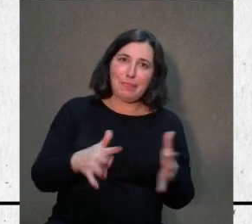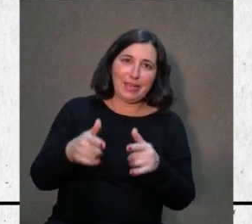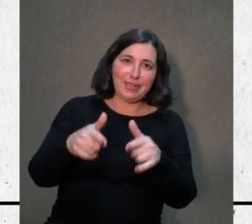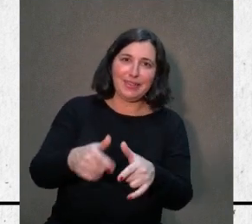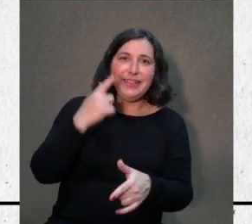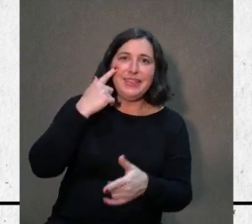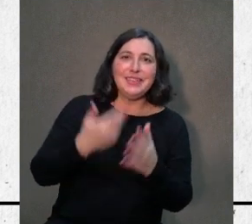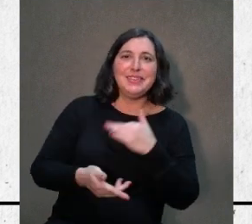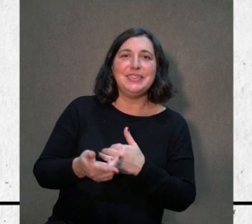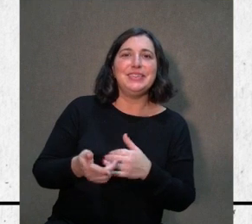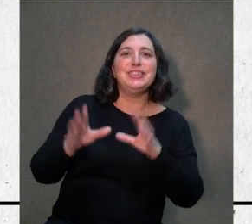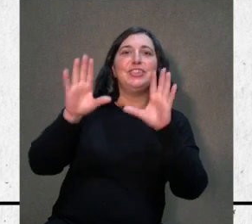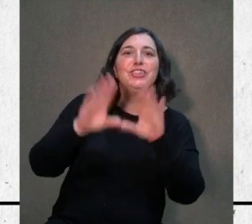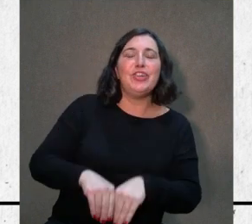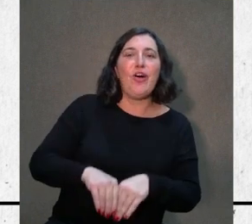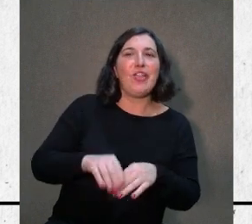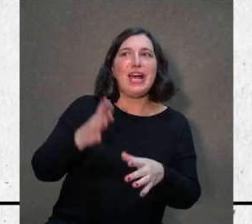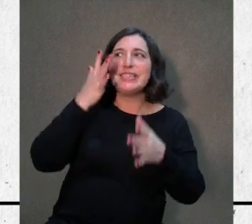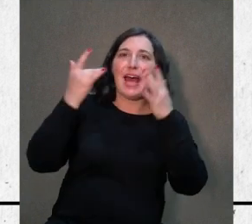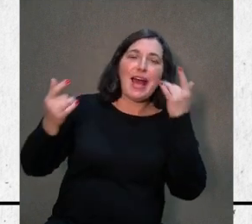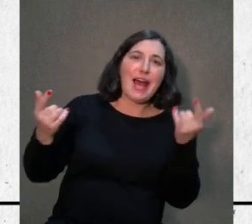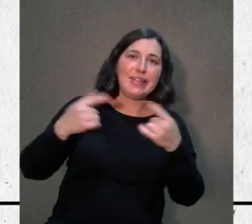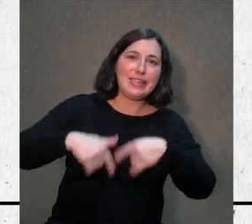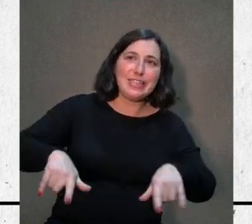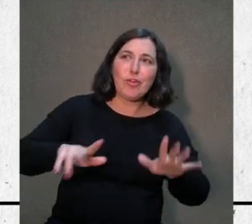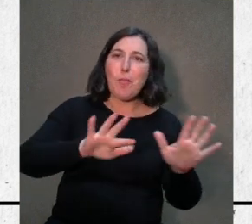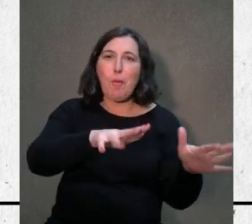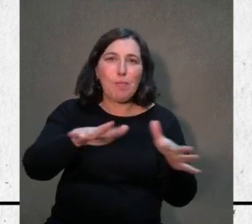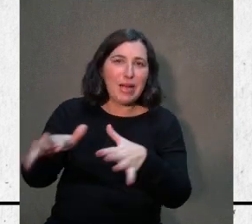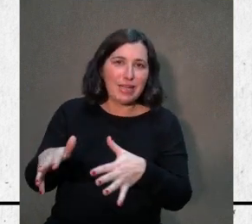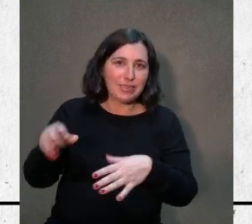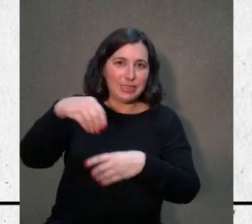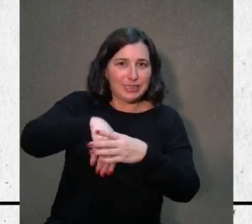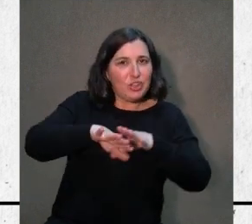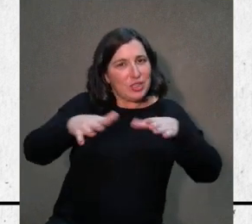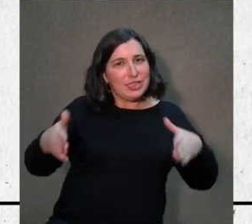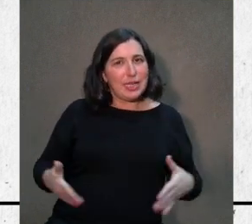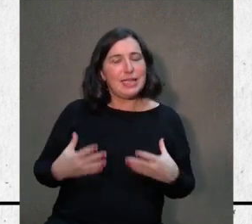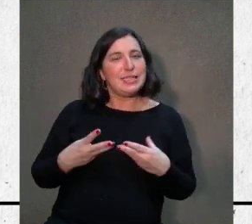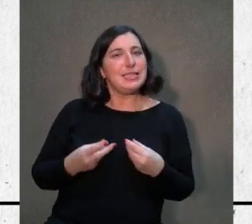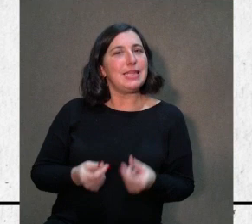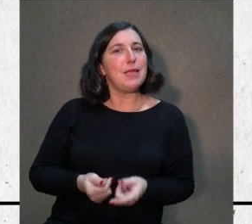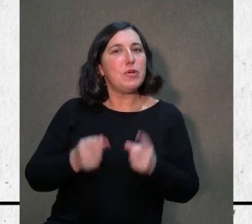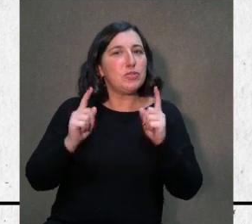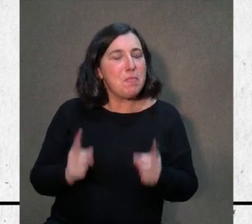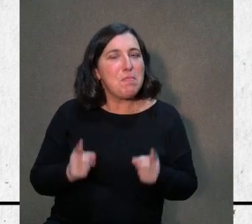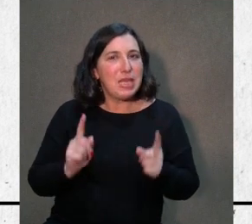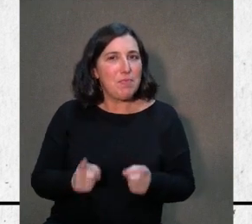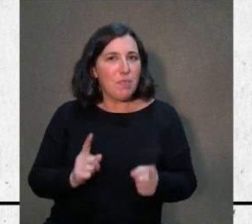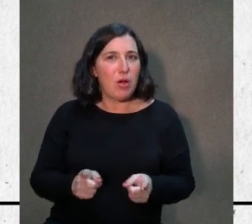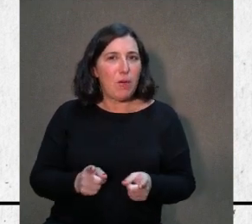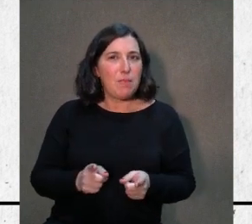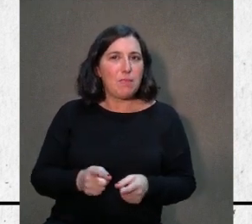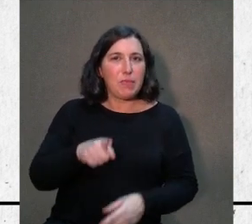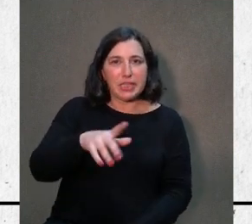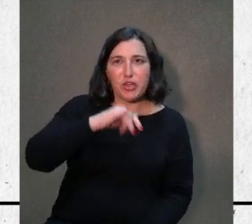pasan cosas muy parecidas, todas nuestras artes son primas en el escenario, o hermanas también, y sentimos casi lo mismo,